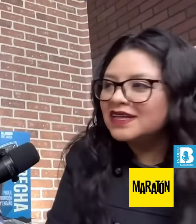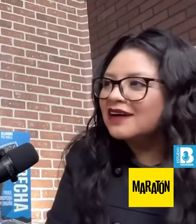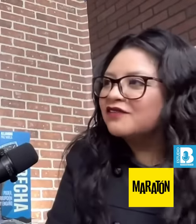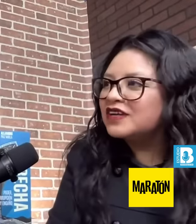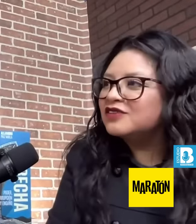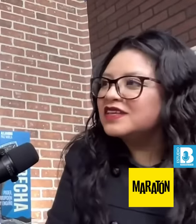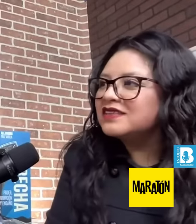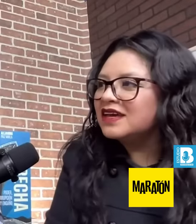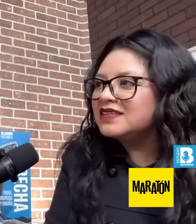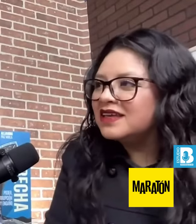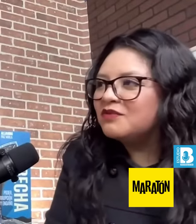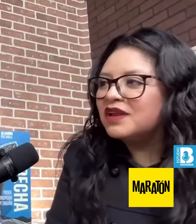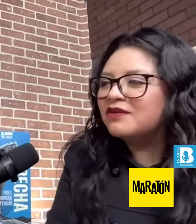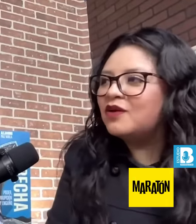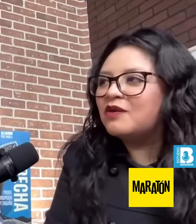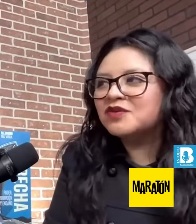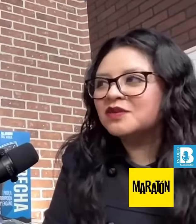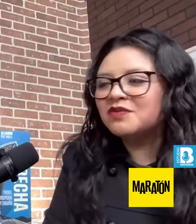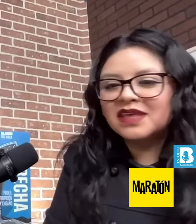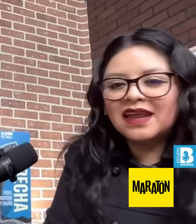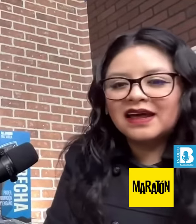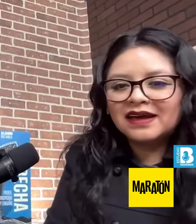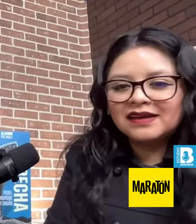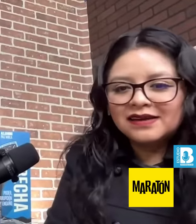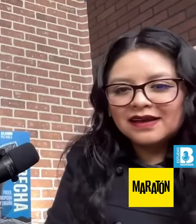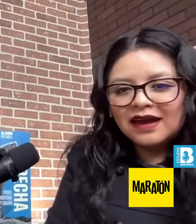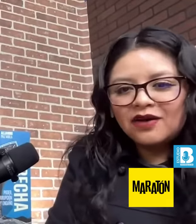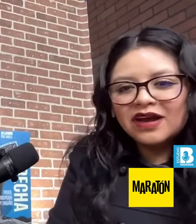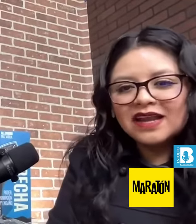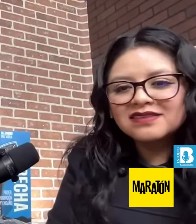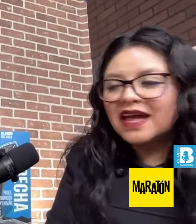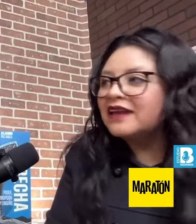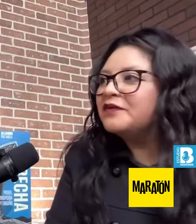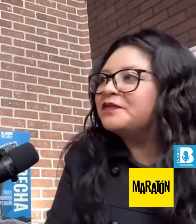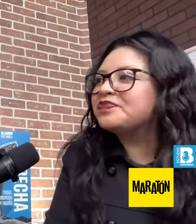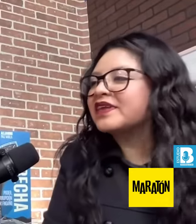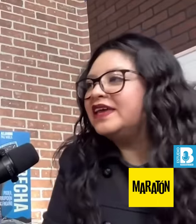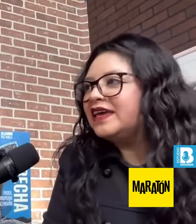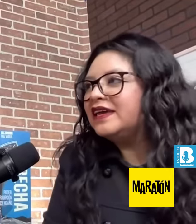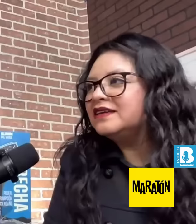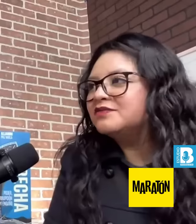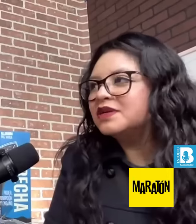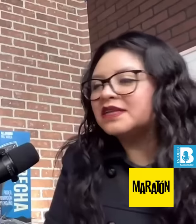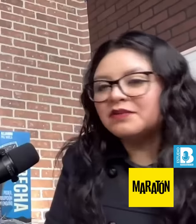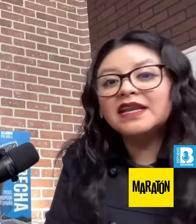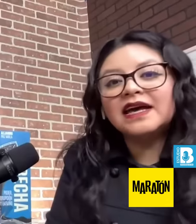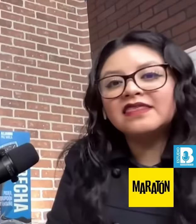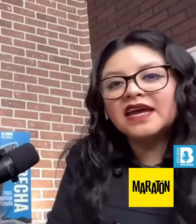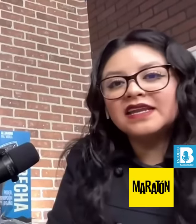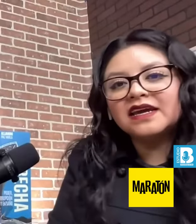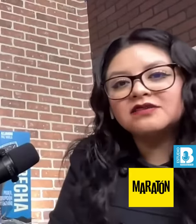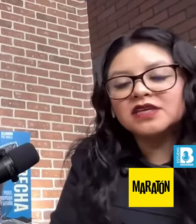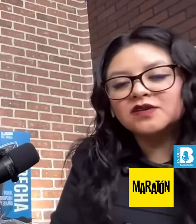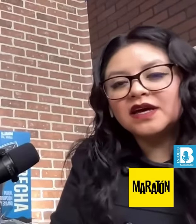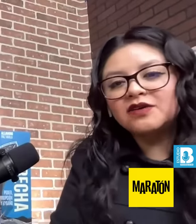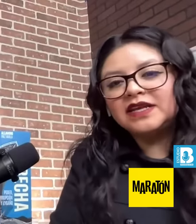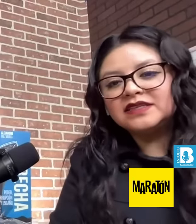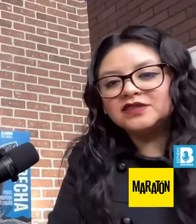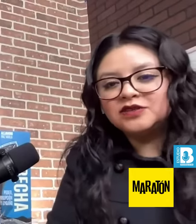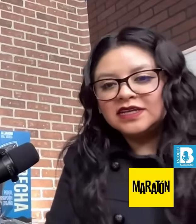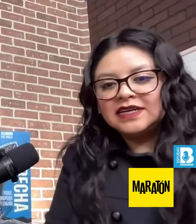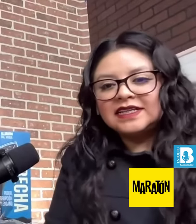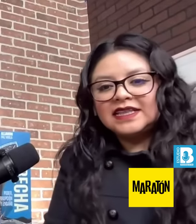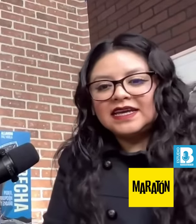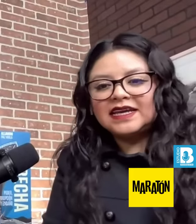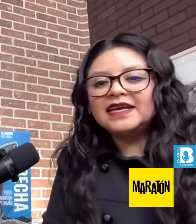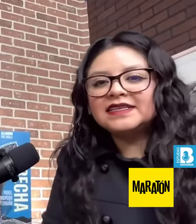al tiktok de café y noticias en breve lo vamos a empezar a organizar y pues también a Dani que nos ayuda